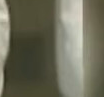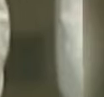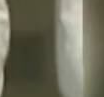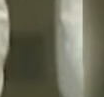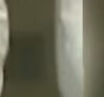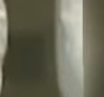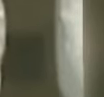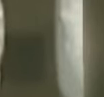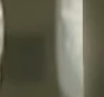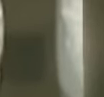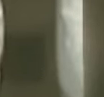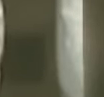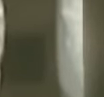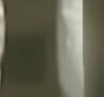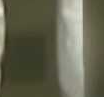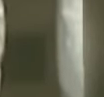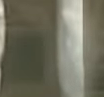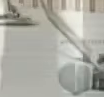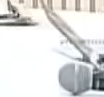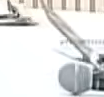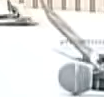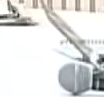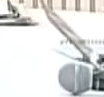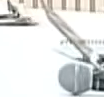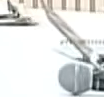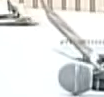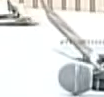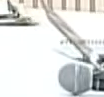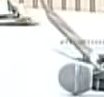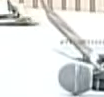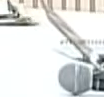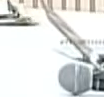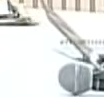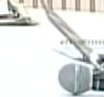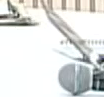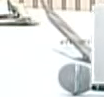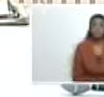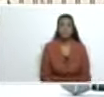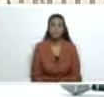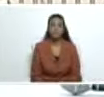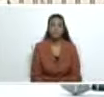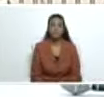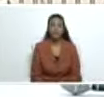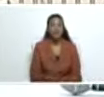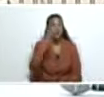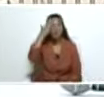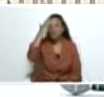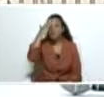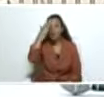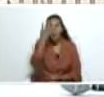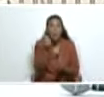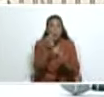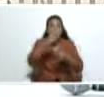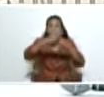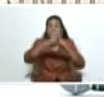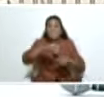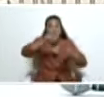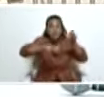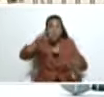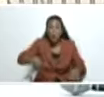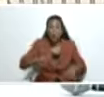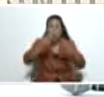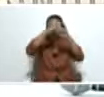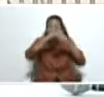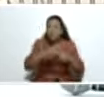Las calles aquí en Caracas, la avenida Urdaneta, no sé cuántos miles había ahí, autoconvocados. Y allí fijamos posición